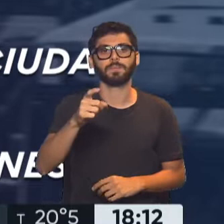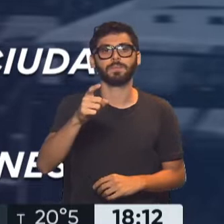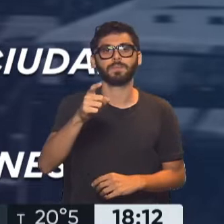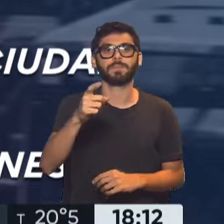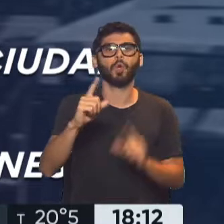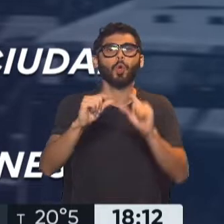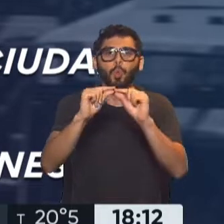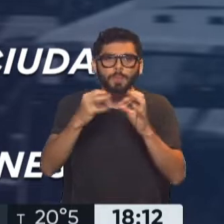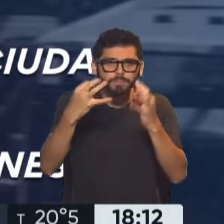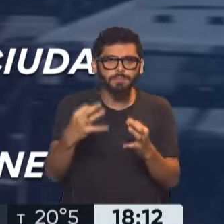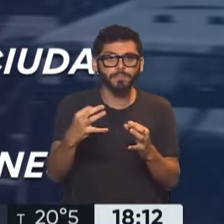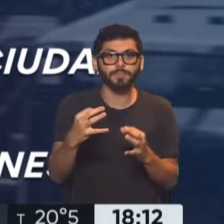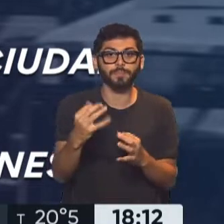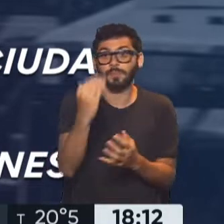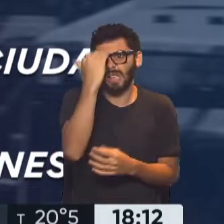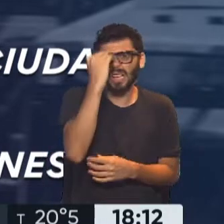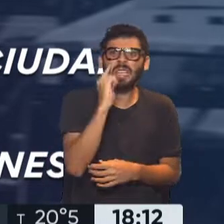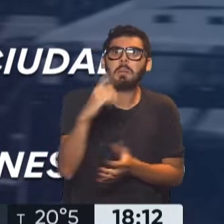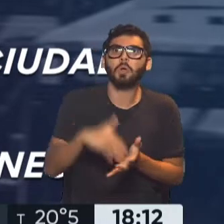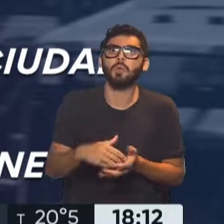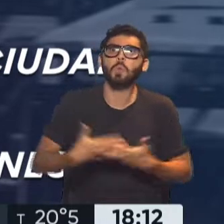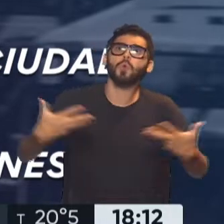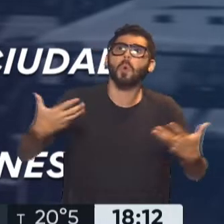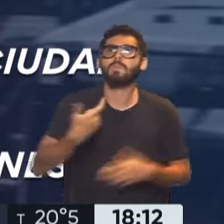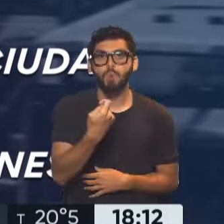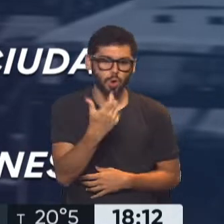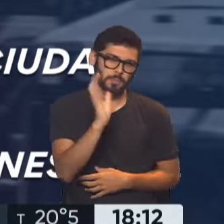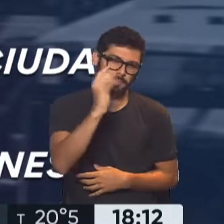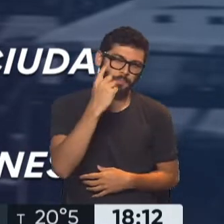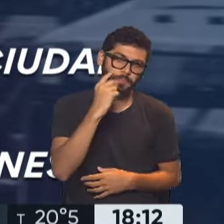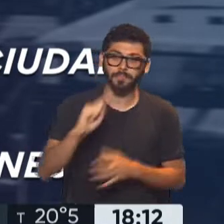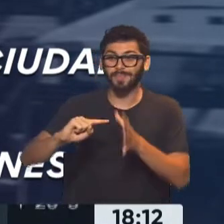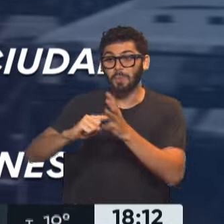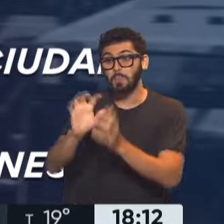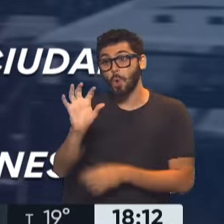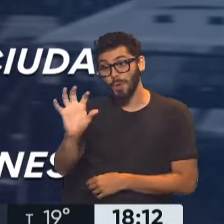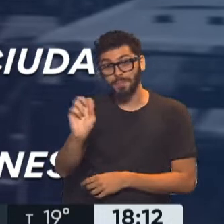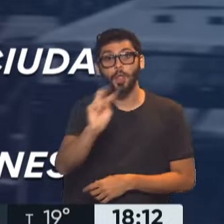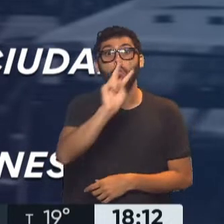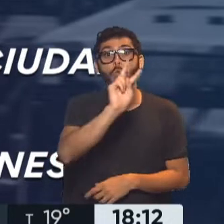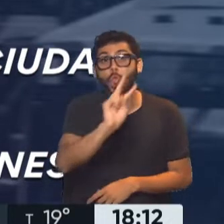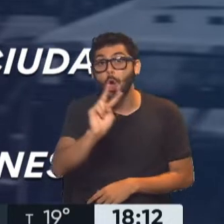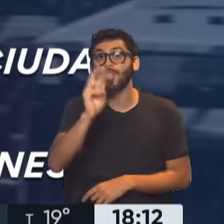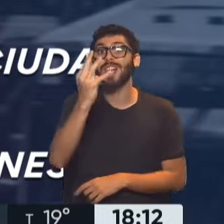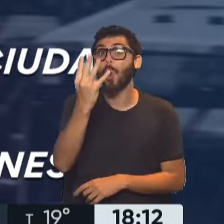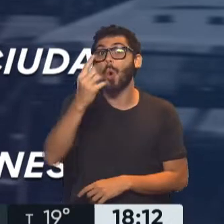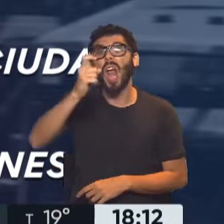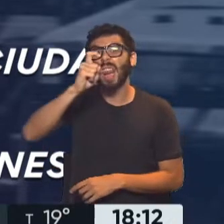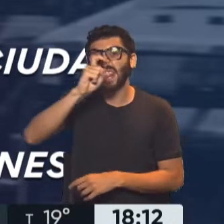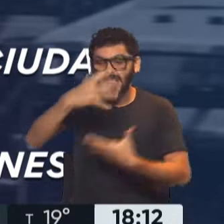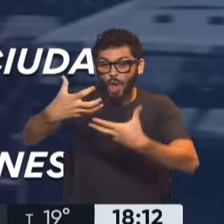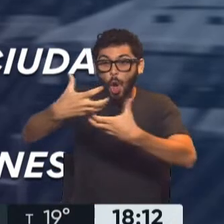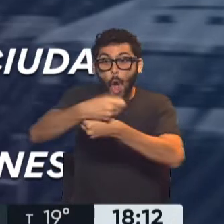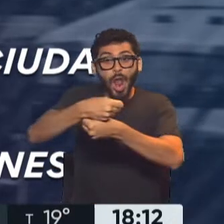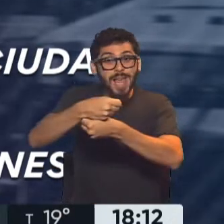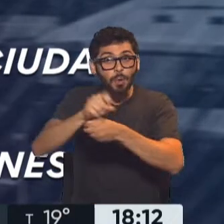ese número. Ese valor, bueno, 15.000 es mucho, es poco. Bueno, mirá la comparación con la provincia de Buenos Aires. Sí. 247 líneas de colectivos